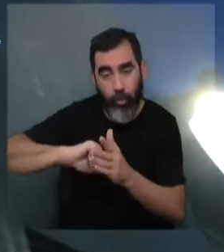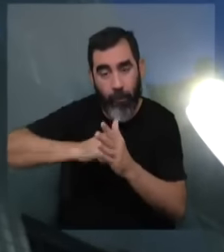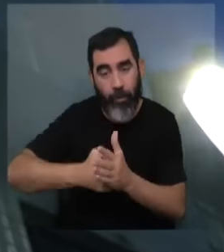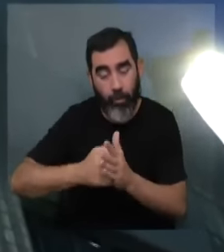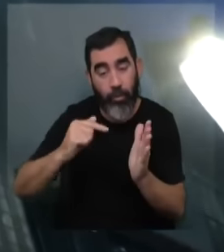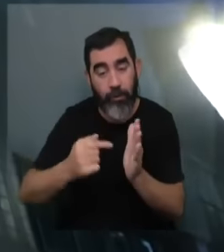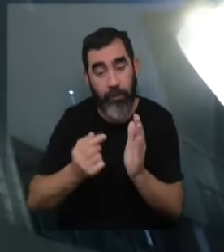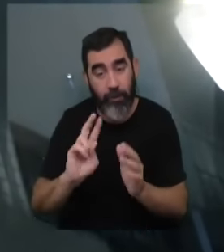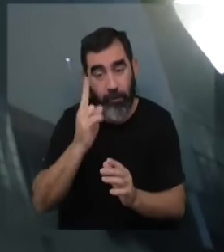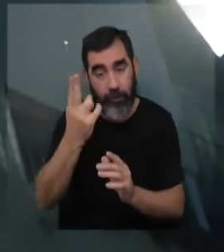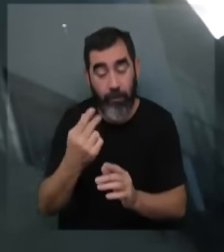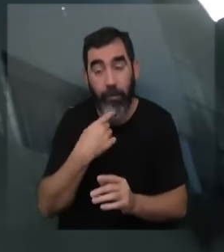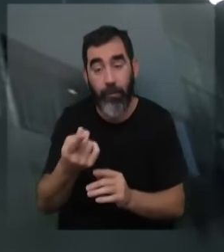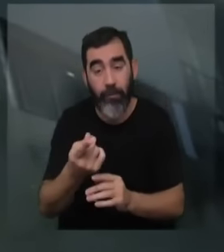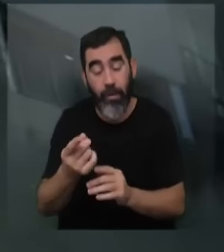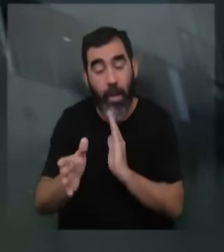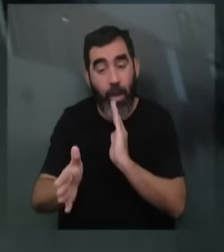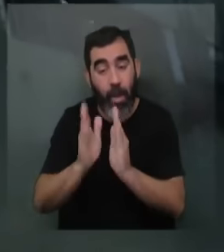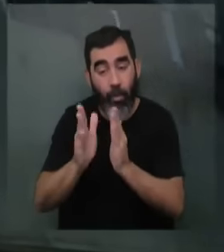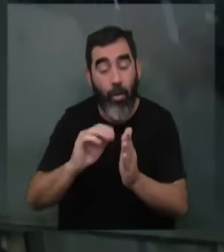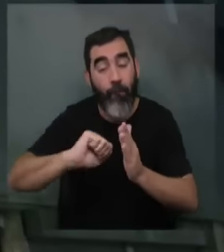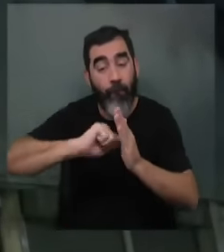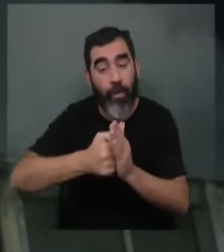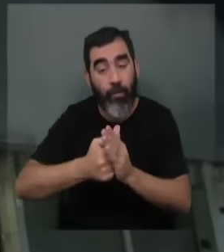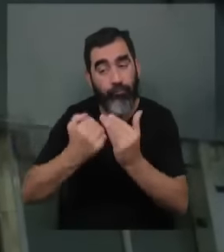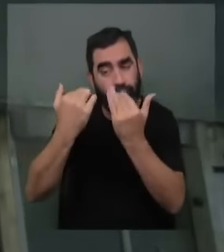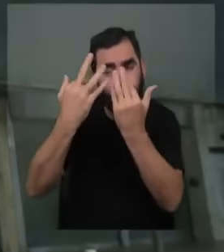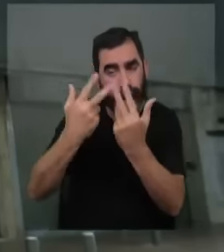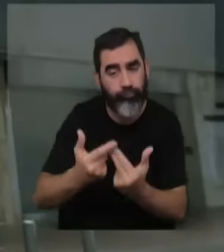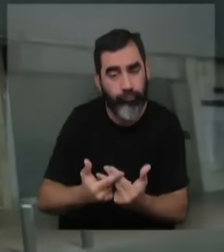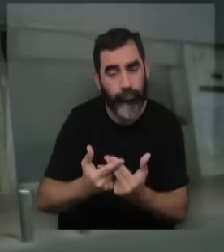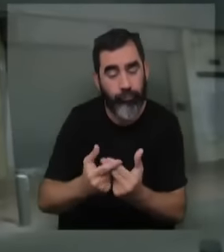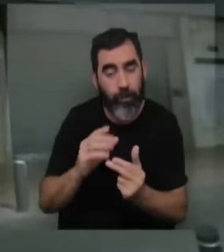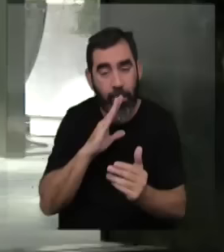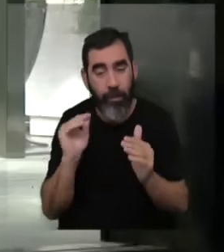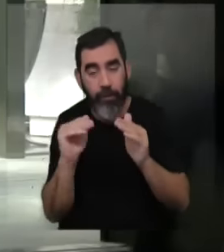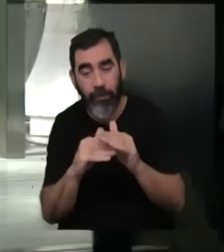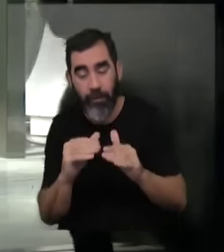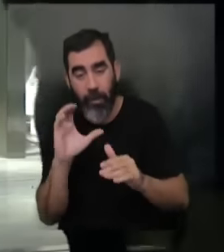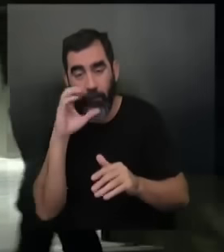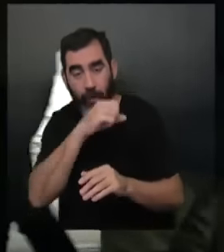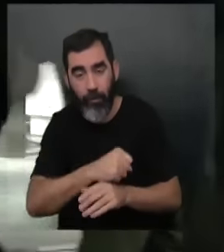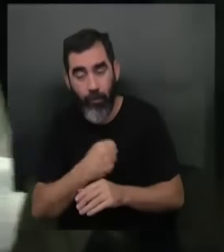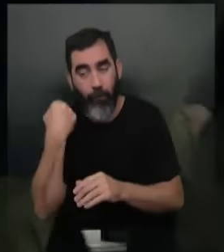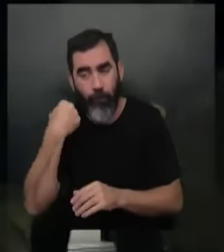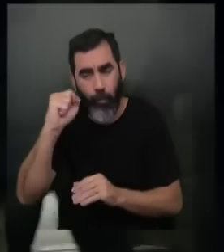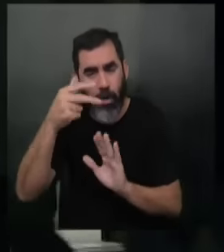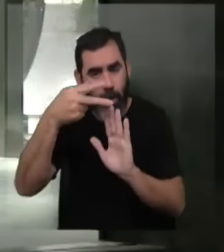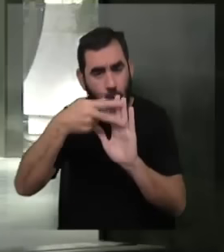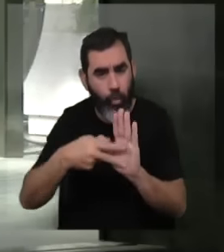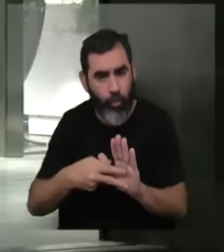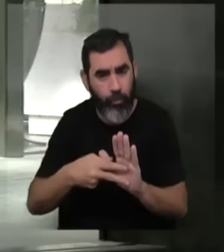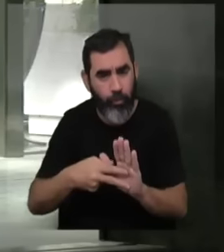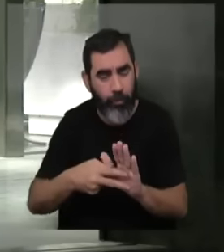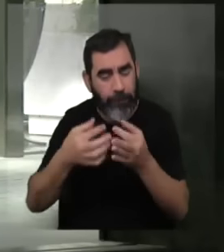Central del Uruguay dijo la nación mediante su abogado que el banco montó una estructura de procedimientos reservados de tipo clandestina violando todas las normas vigentes para